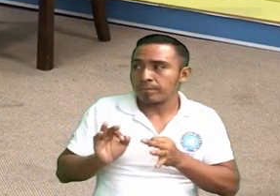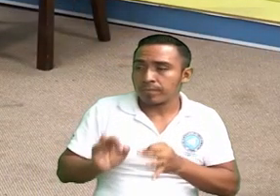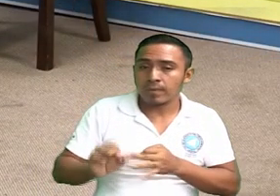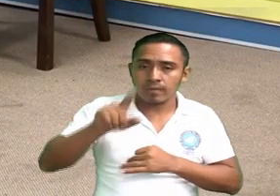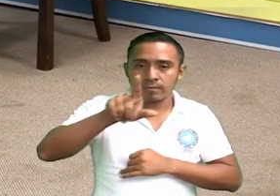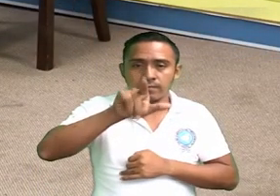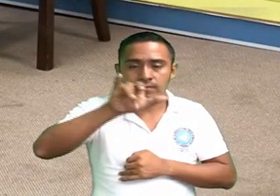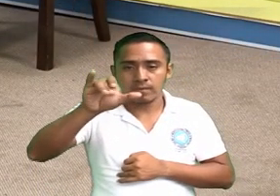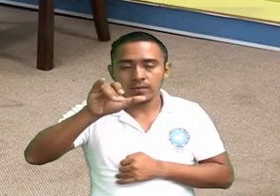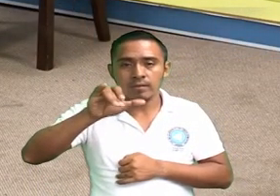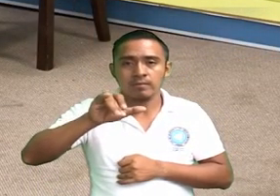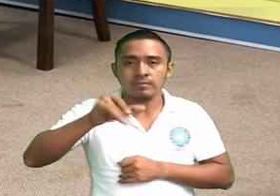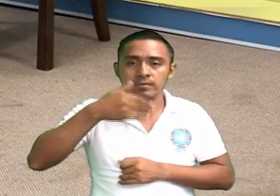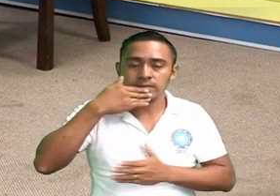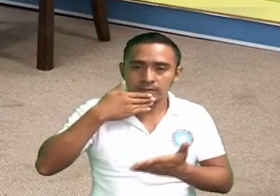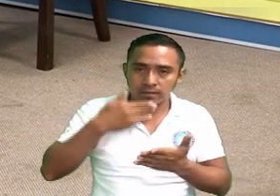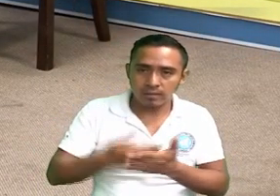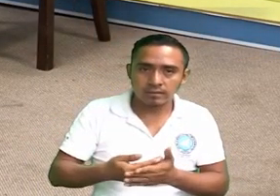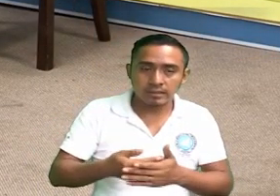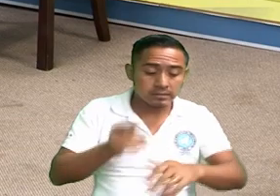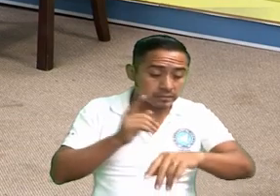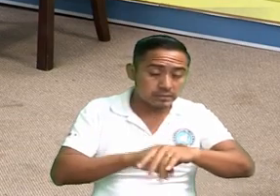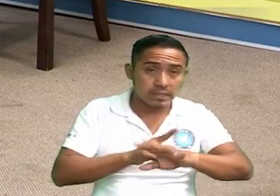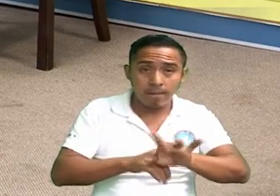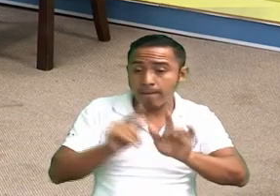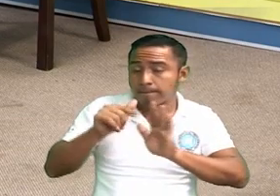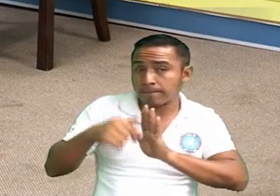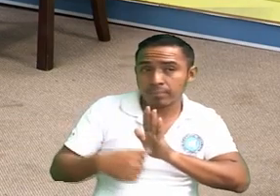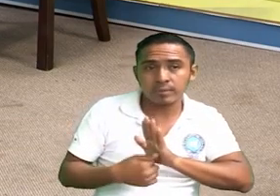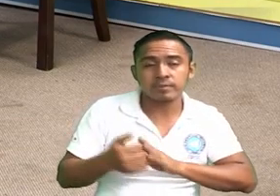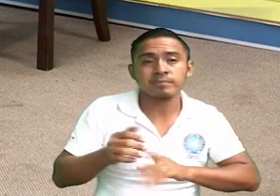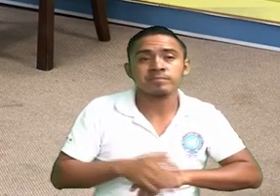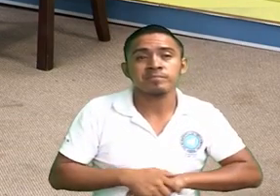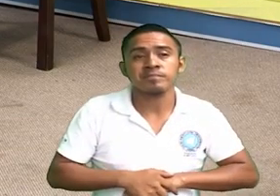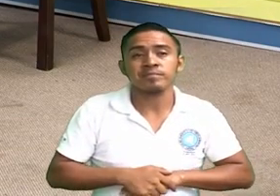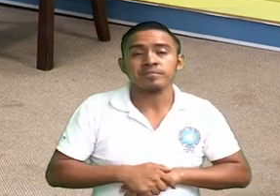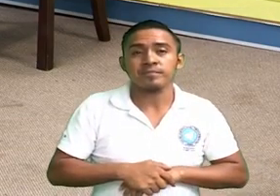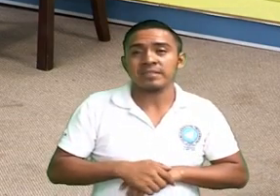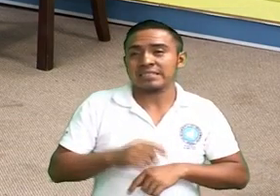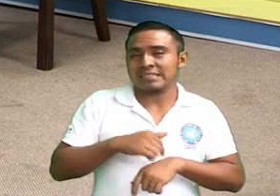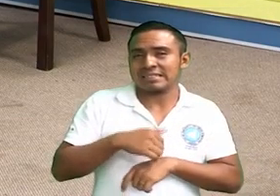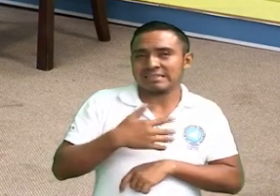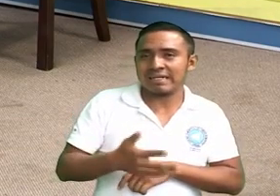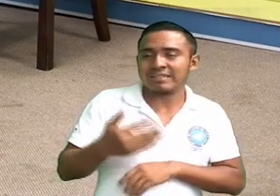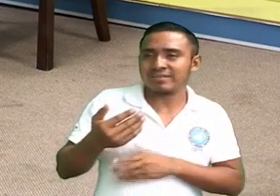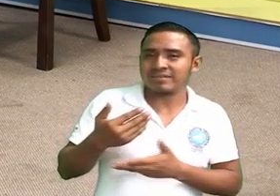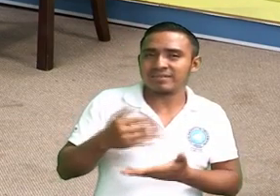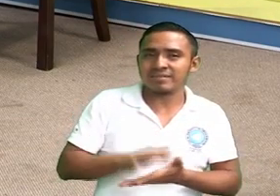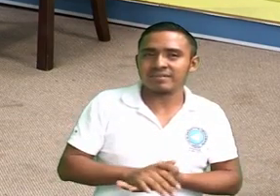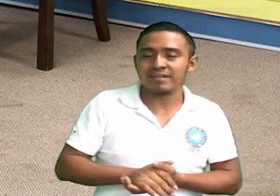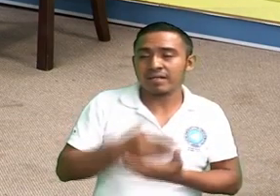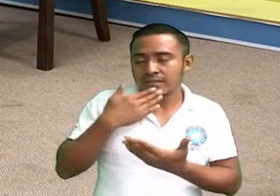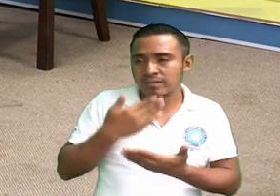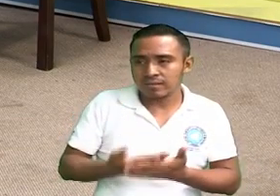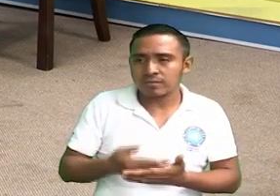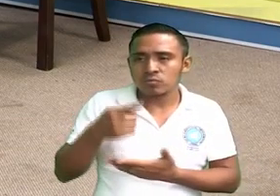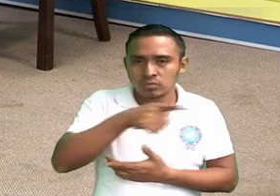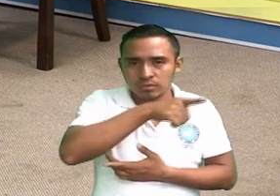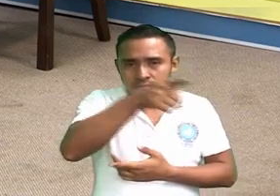para que ellos desarrollen mejor su lenguaje, el habla, para que ellos traten de buscar la manera de cómo